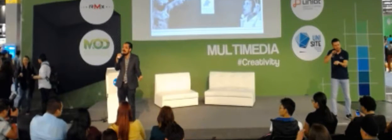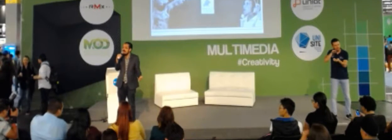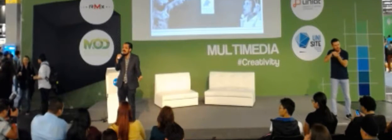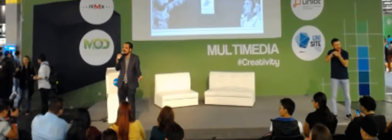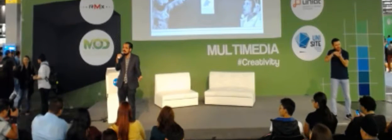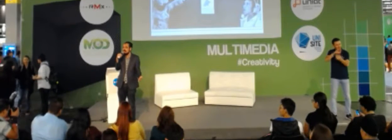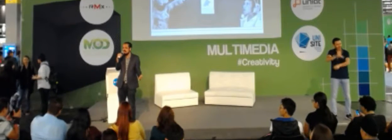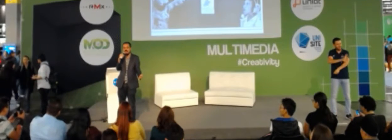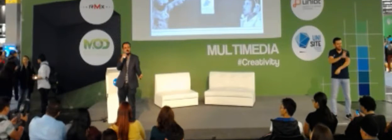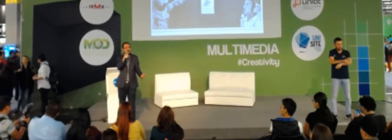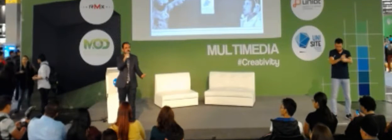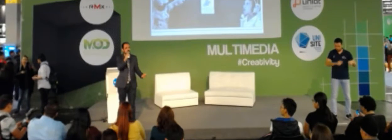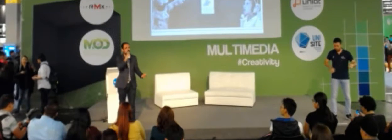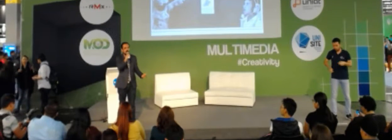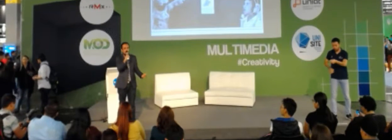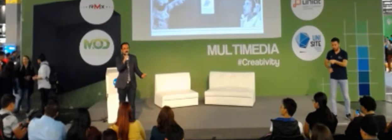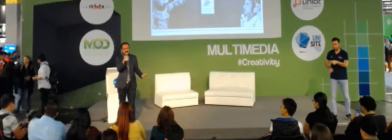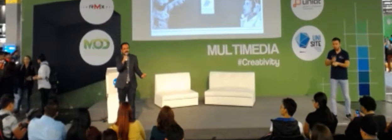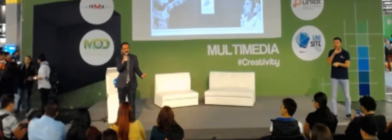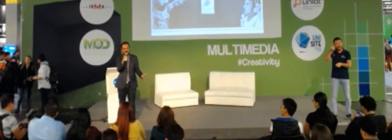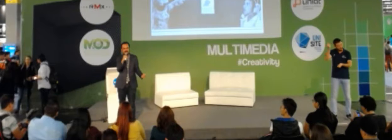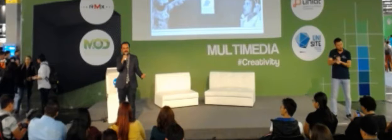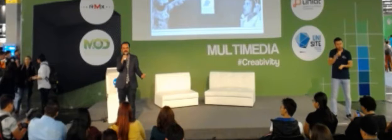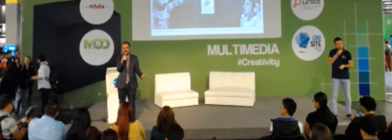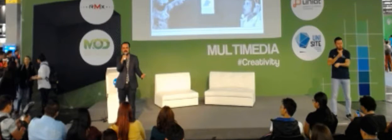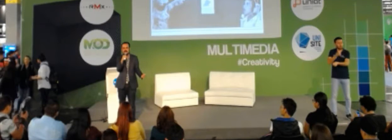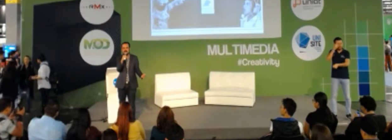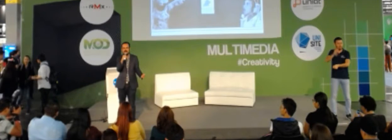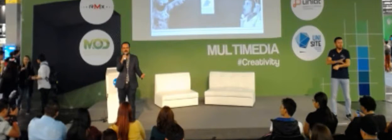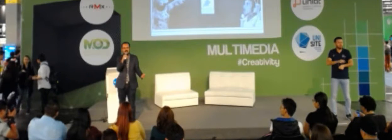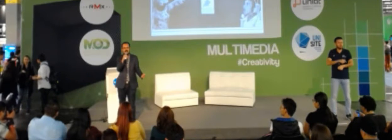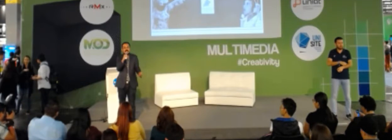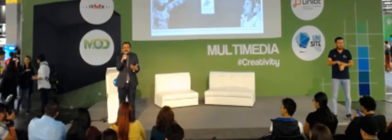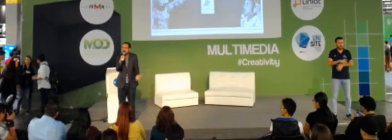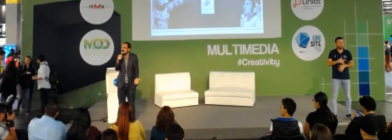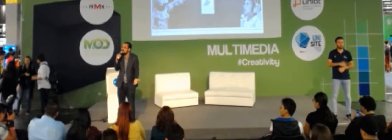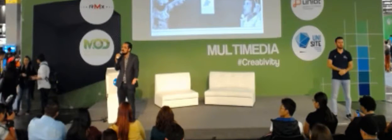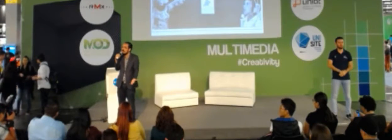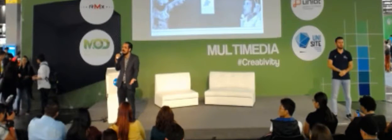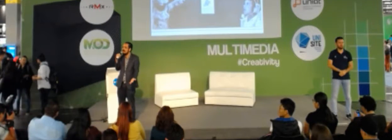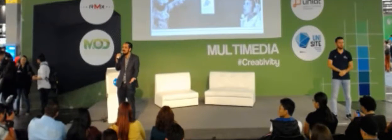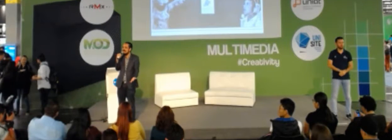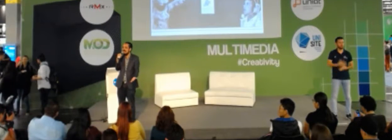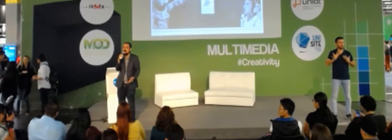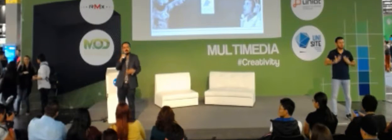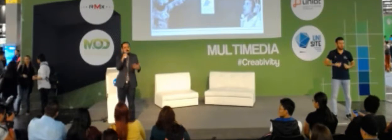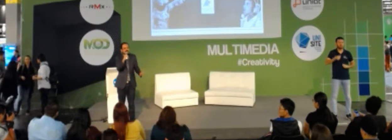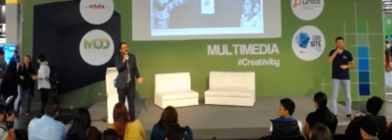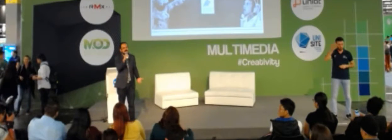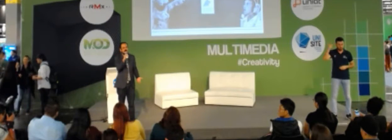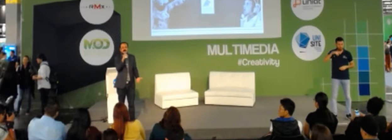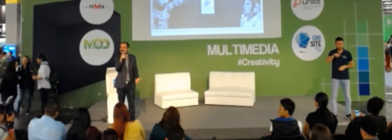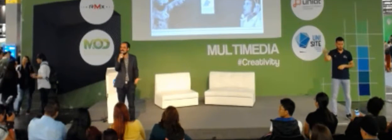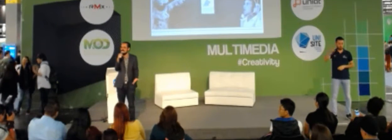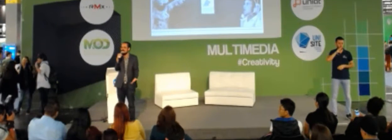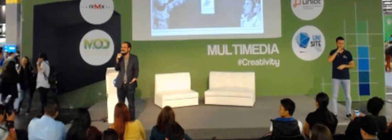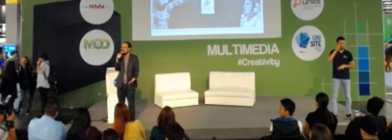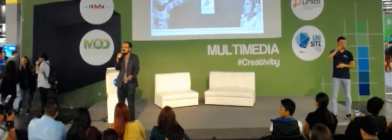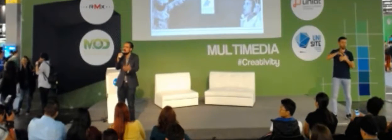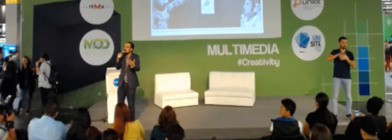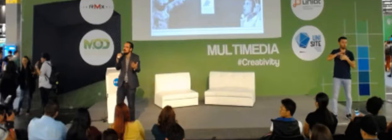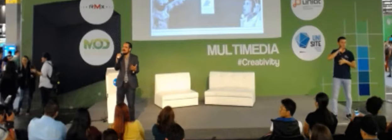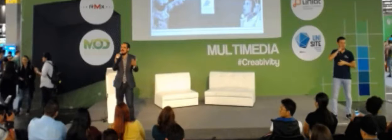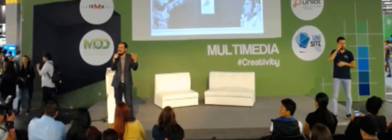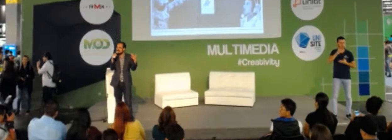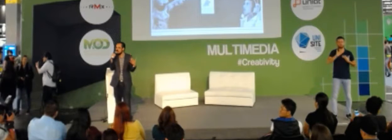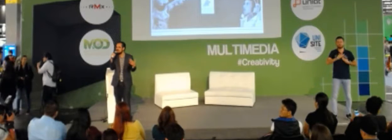estaba mal utilizar tus manos para comunicarte. Y las escuelas lo solapaban, los papás lo solapaban. Todo